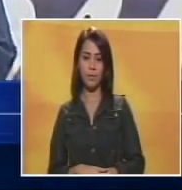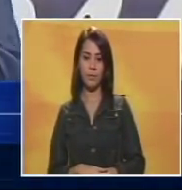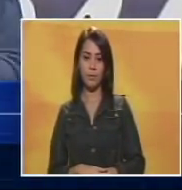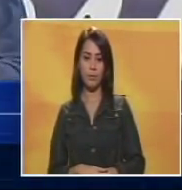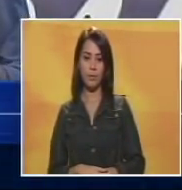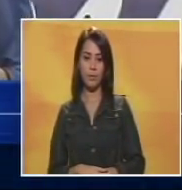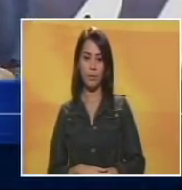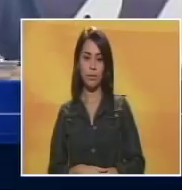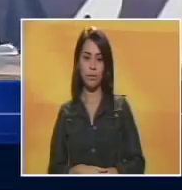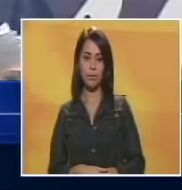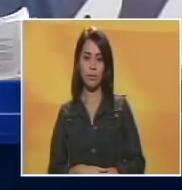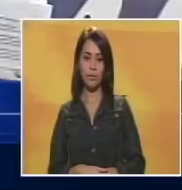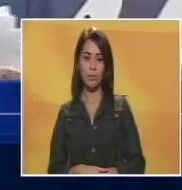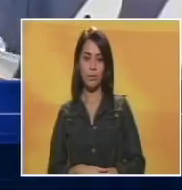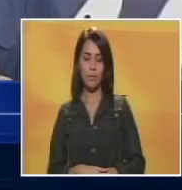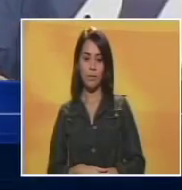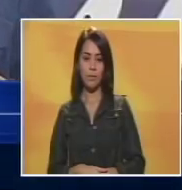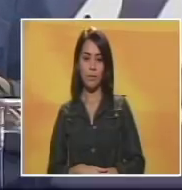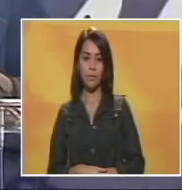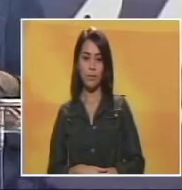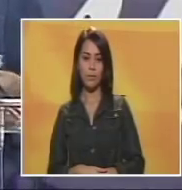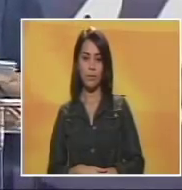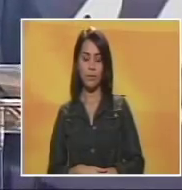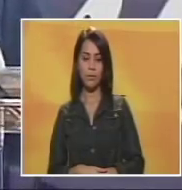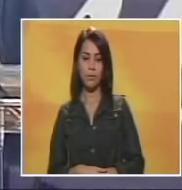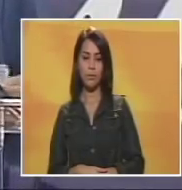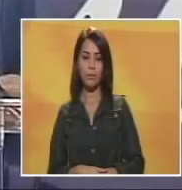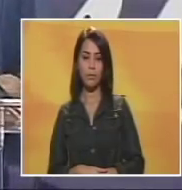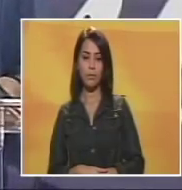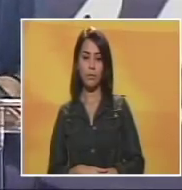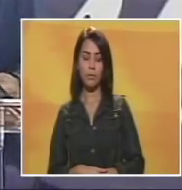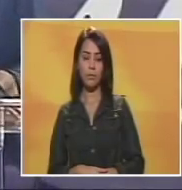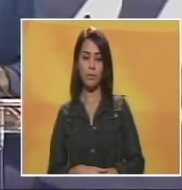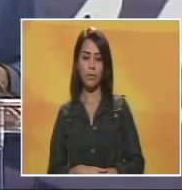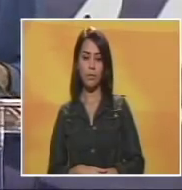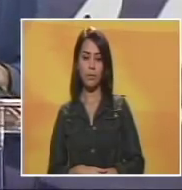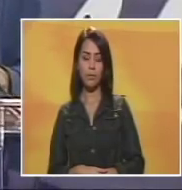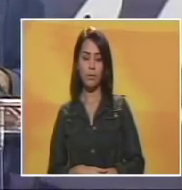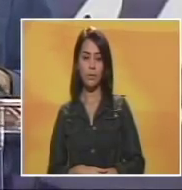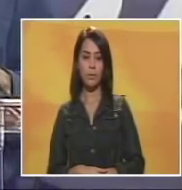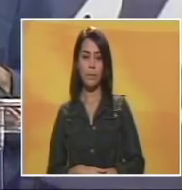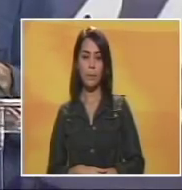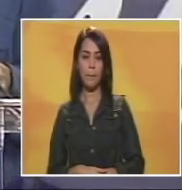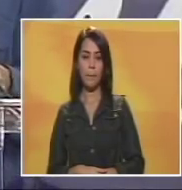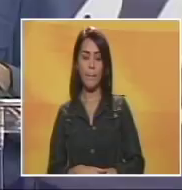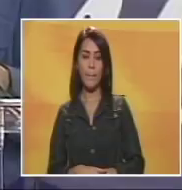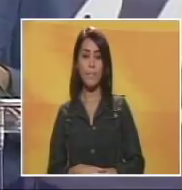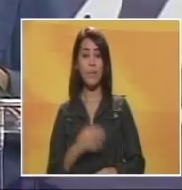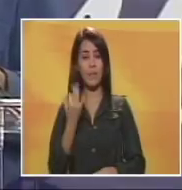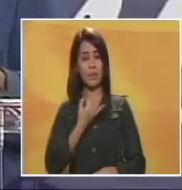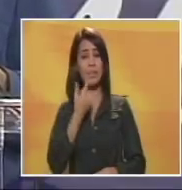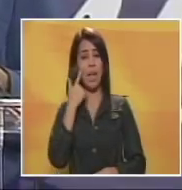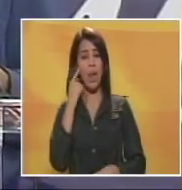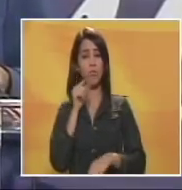Falcón denunció que en el proceso electoral se cometieron diversas irregularidades, pues a su juicio los comicios carecieron de